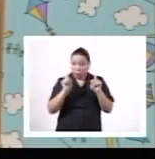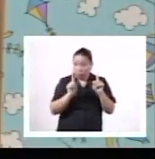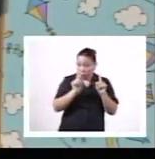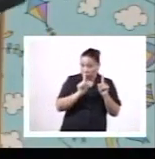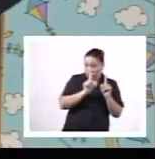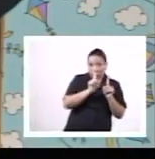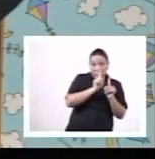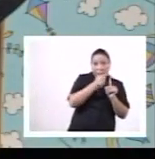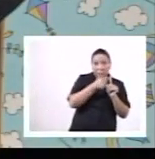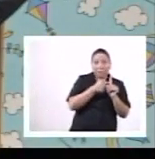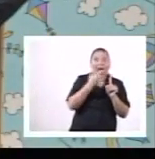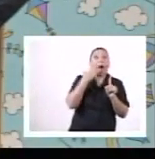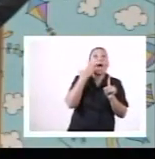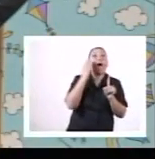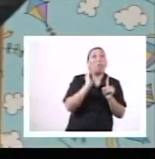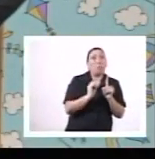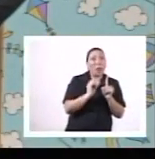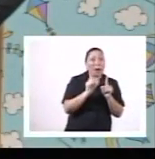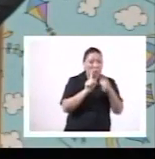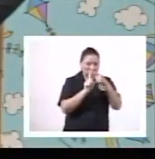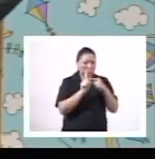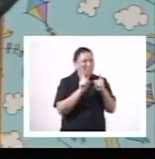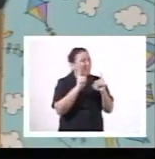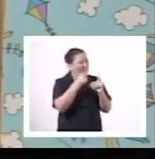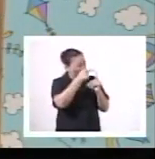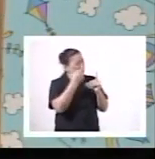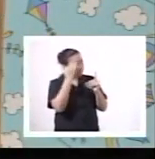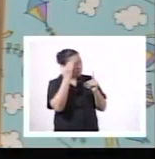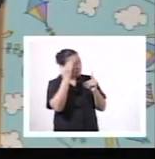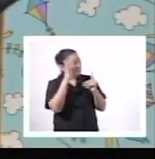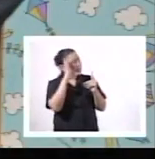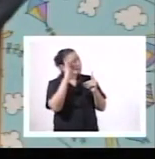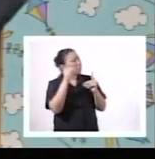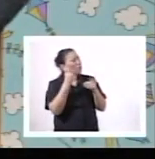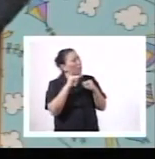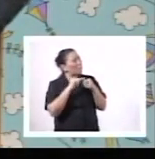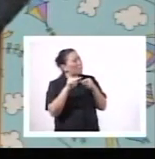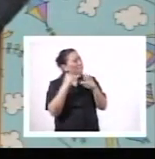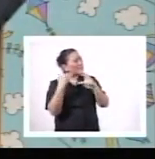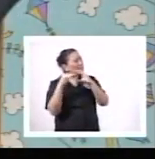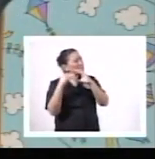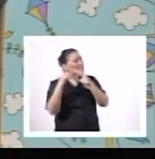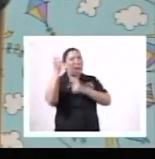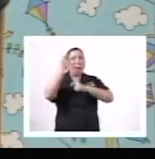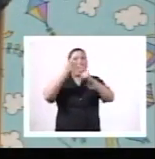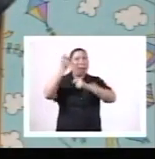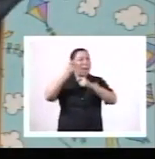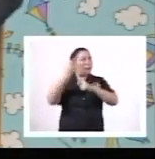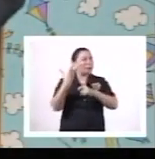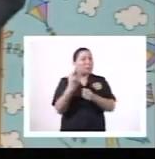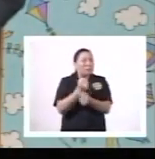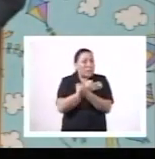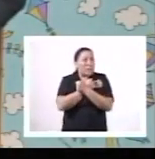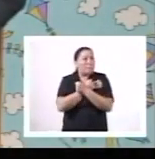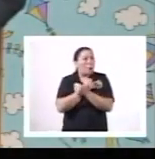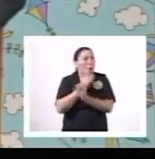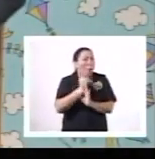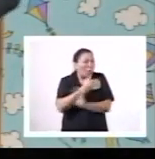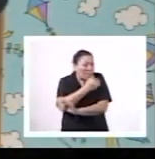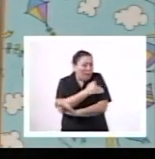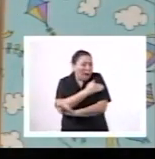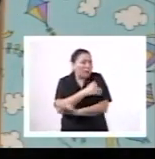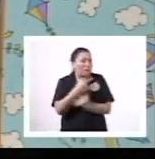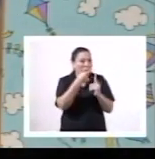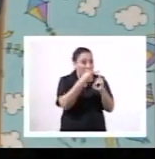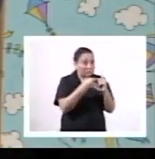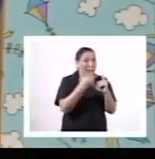le preguntó, abuelito, ¿tú sabes por qué los barriletes a veces tienen mensajes de cariño o de amor?